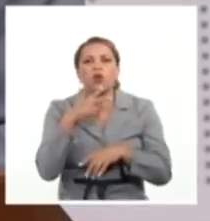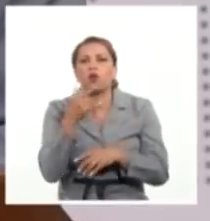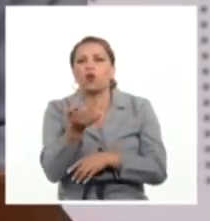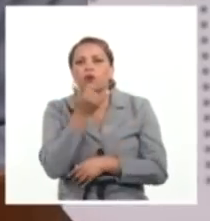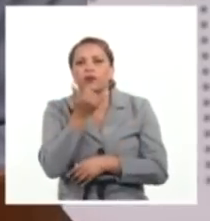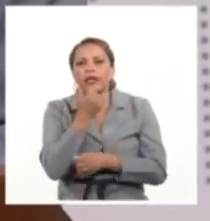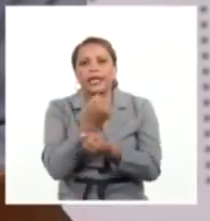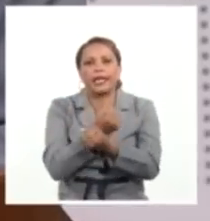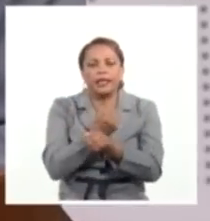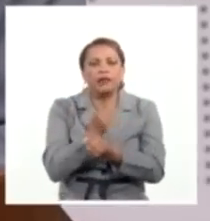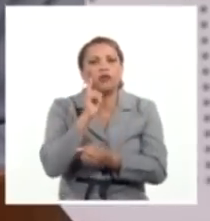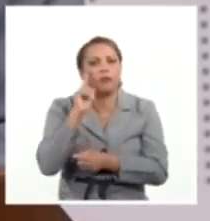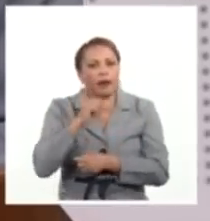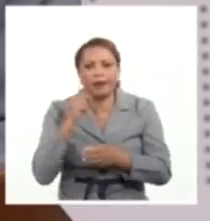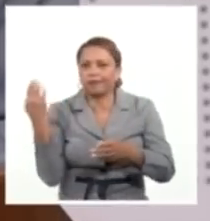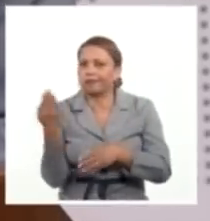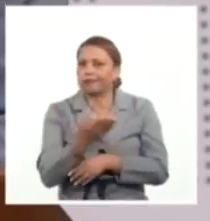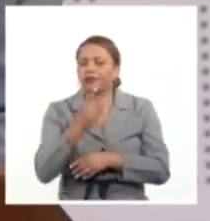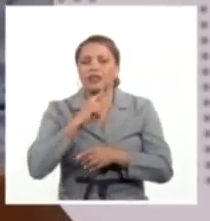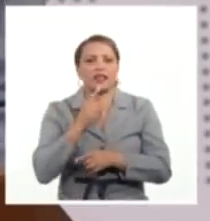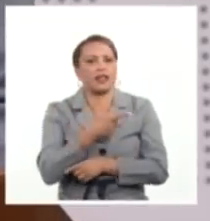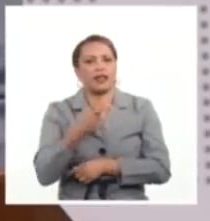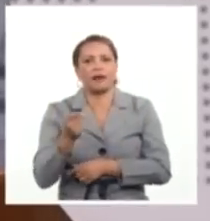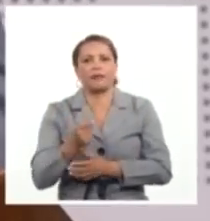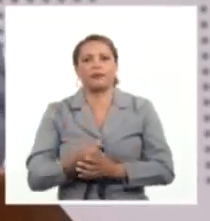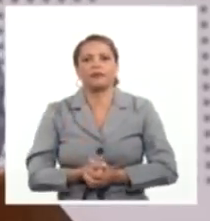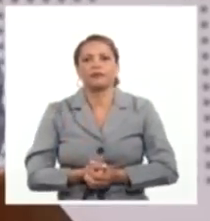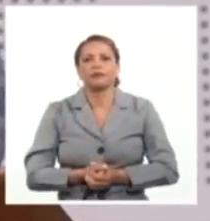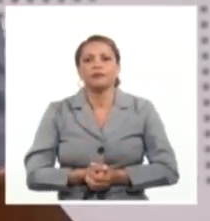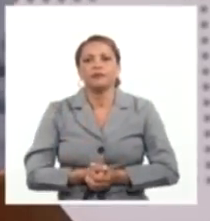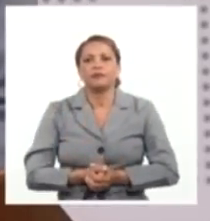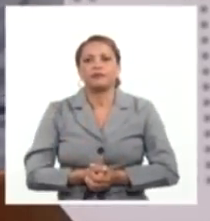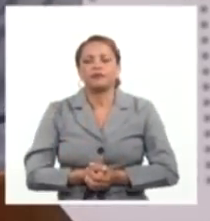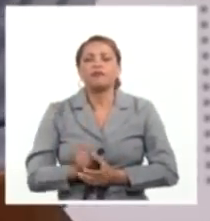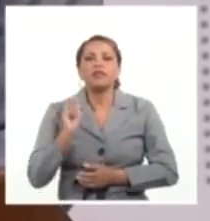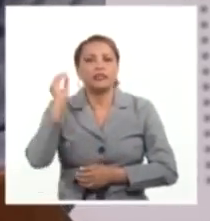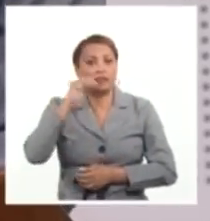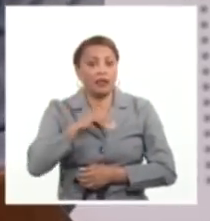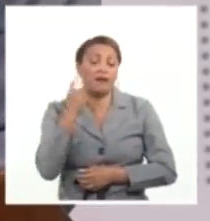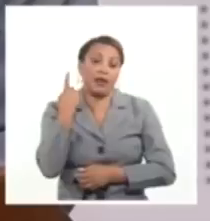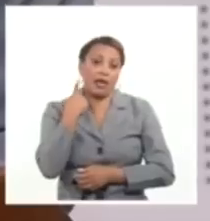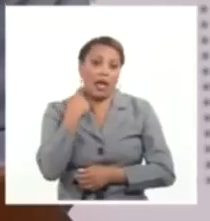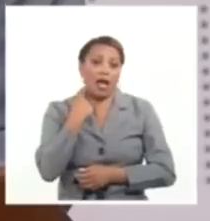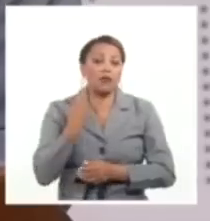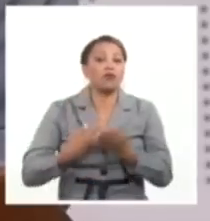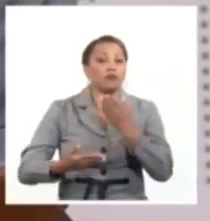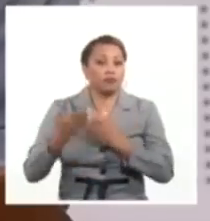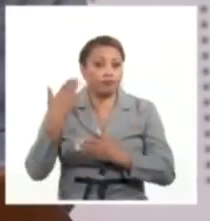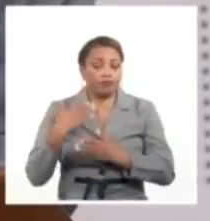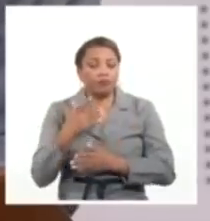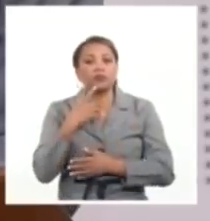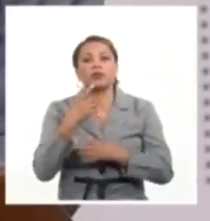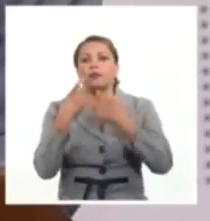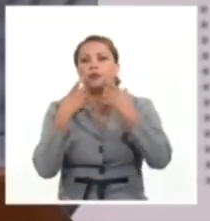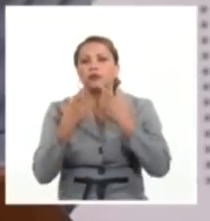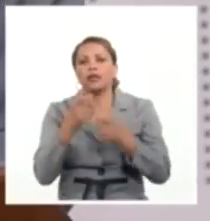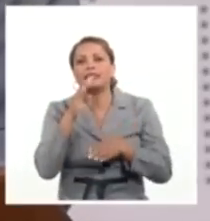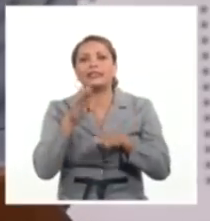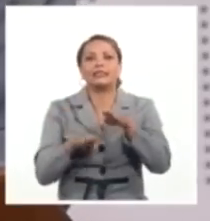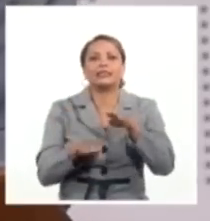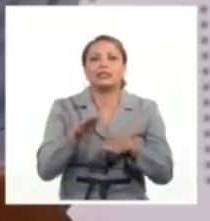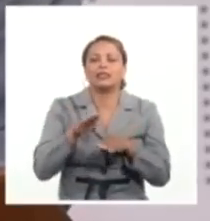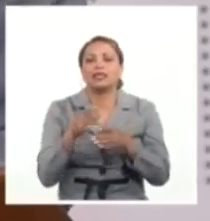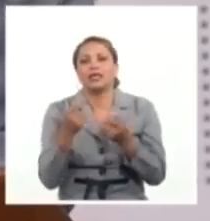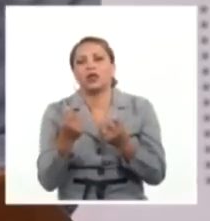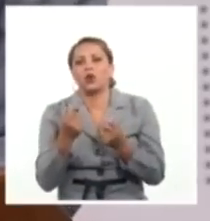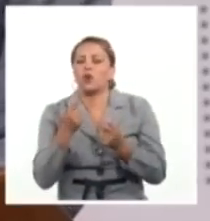minimizar sus impactos. No es secreto que en los últimos años se han producido importantes desequilibrios